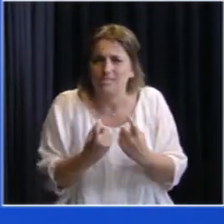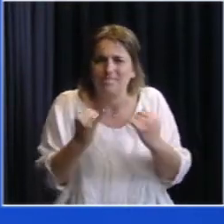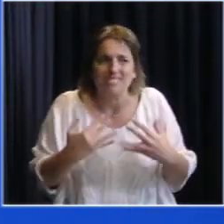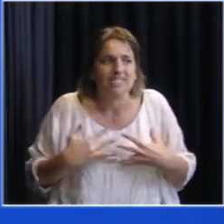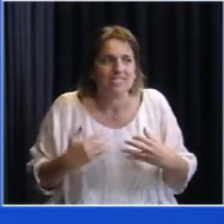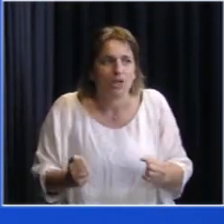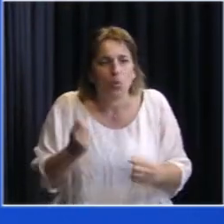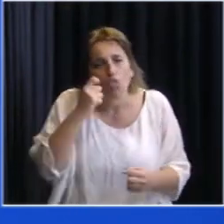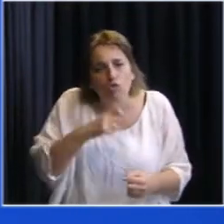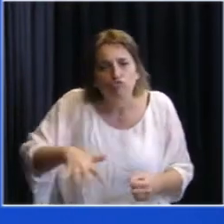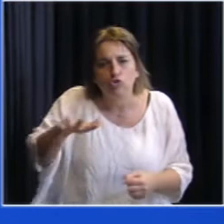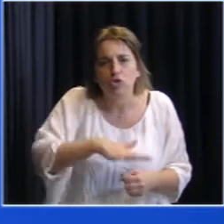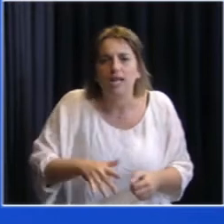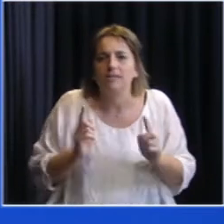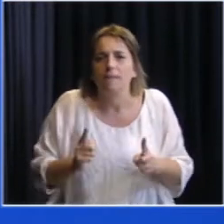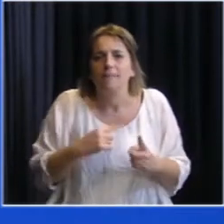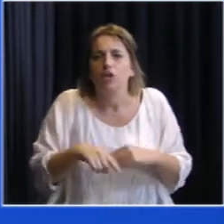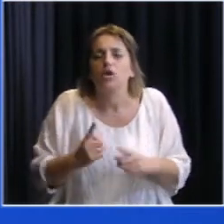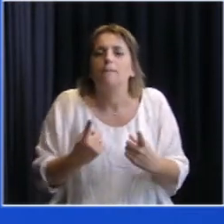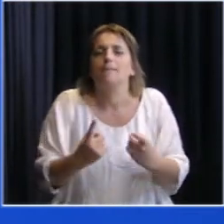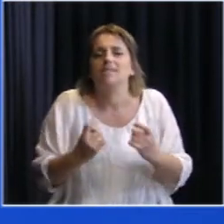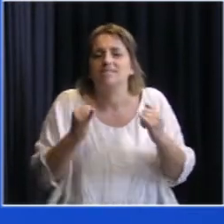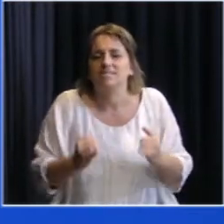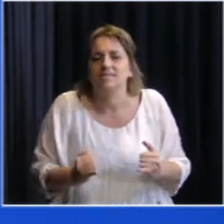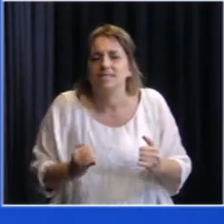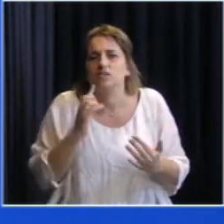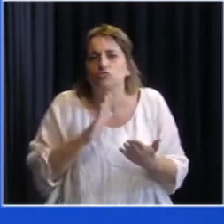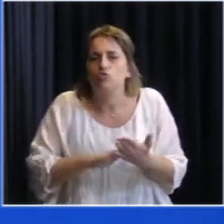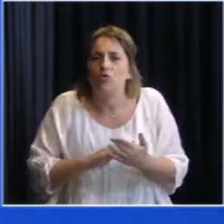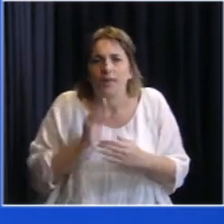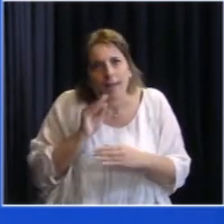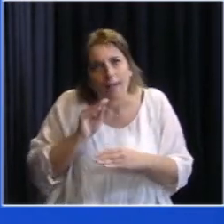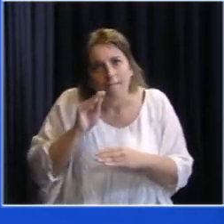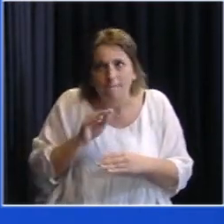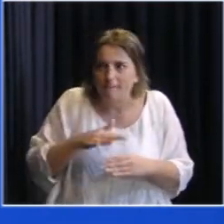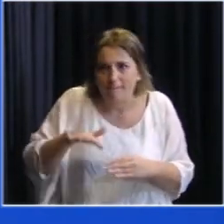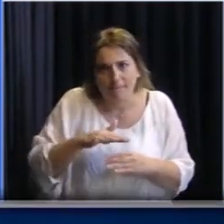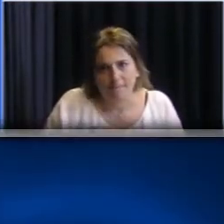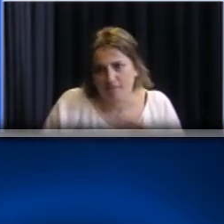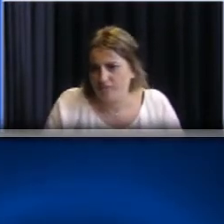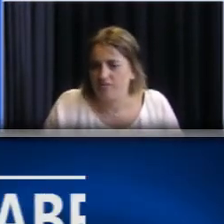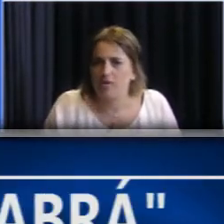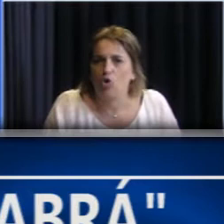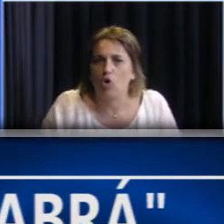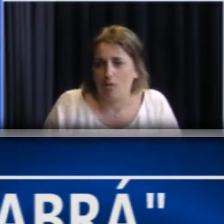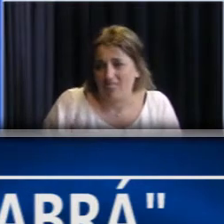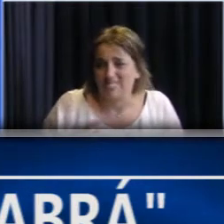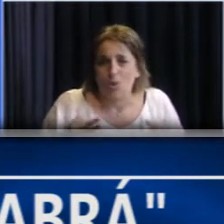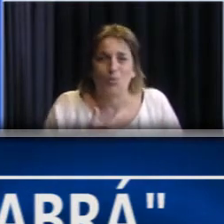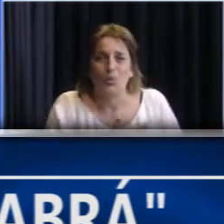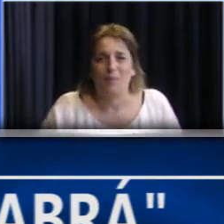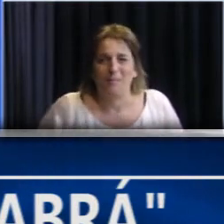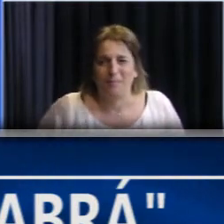sociales y las necesidades del mantenimiento de la economía para justamente como decía el presidente hay